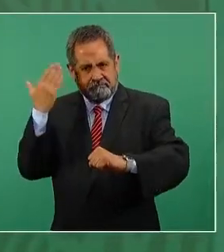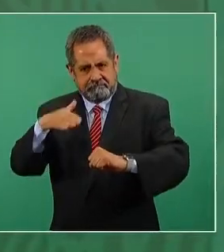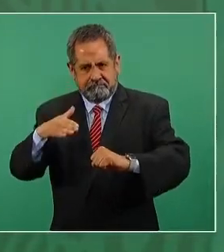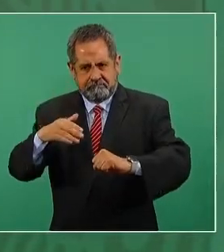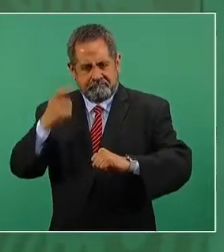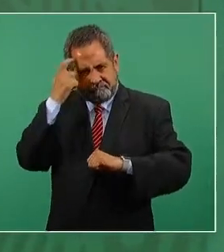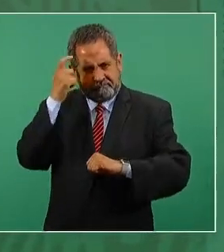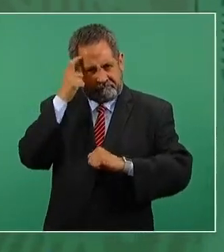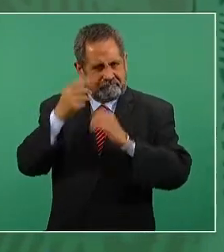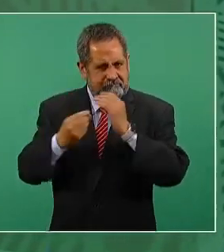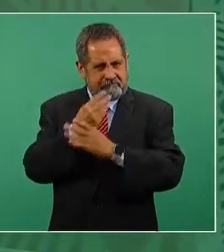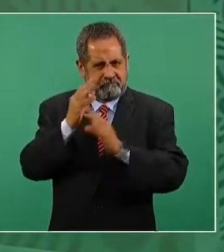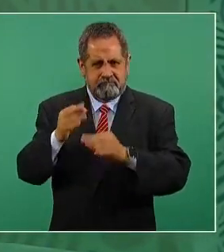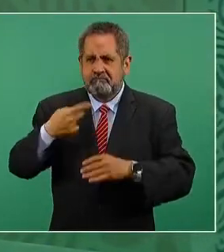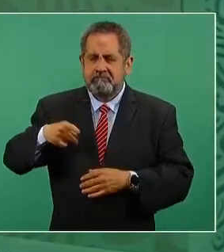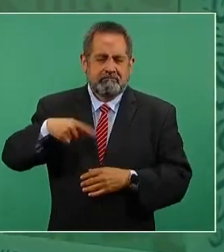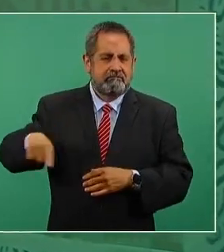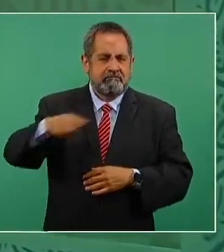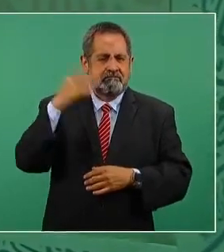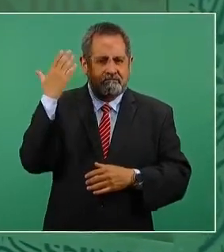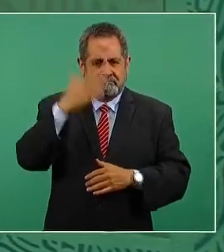la mentalidad del pueblo,